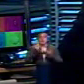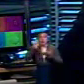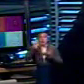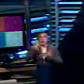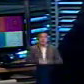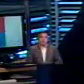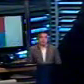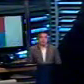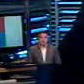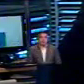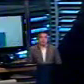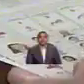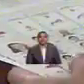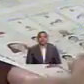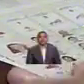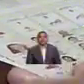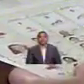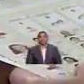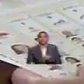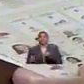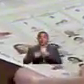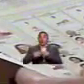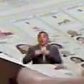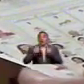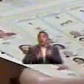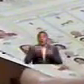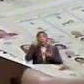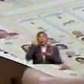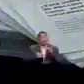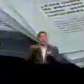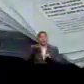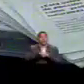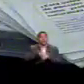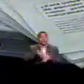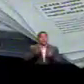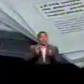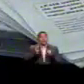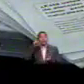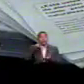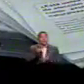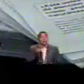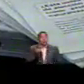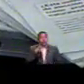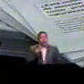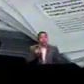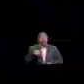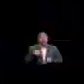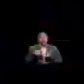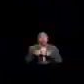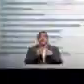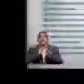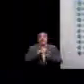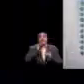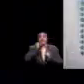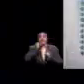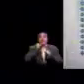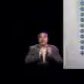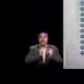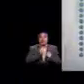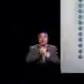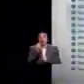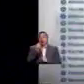firme. La etapa de inscripción de candidatos para las elecciones de febrero de 2021 entra en su recta final. 12